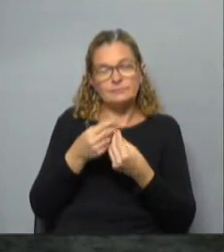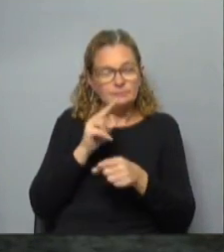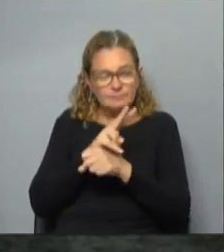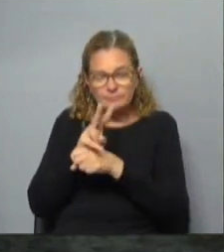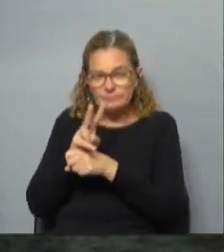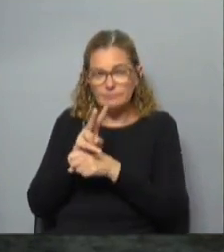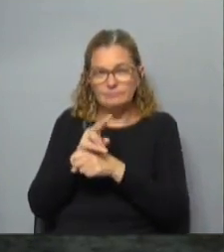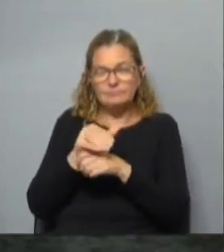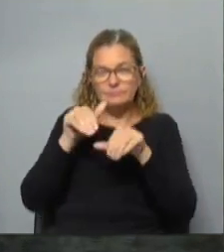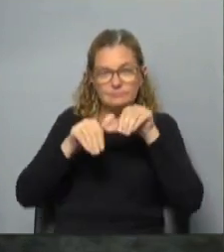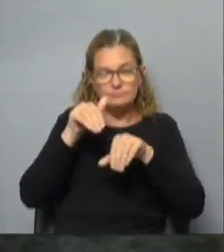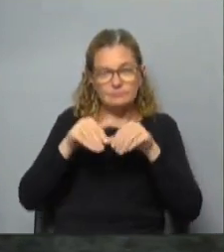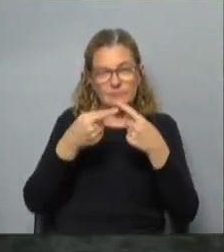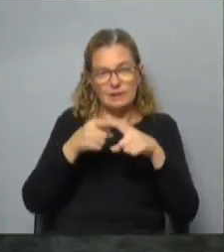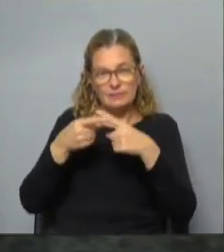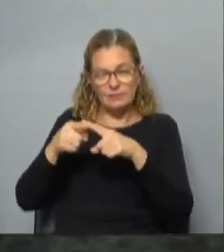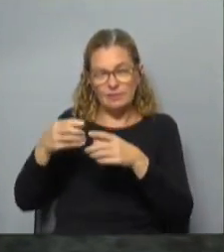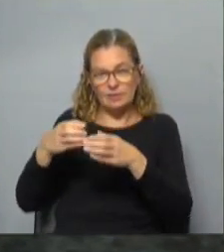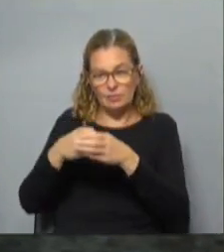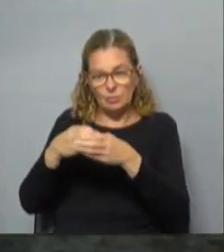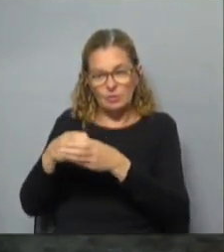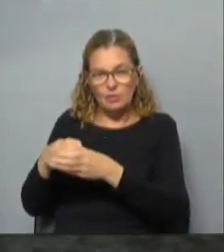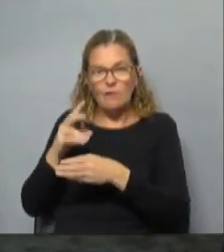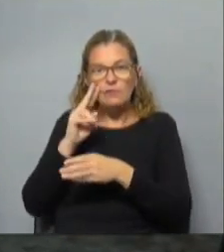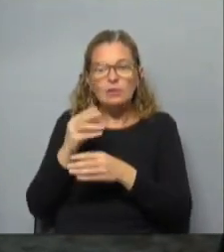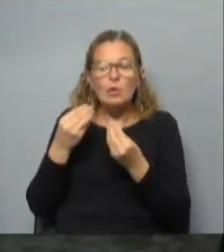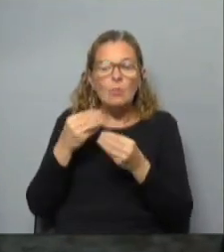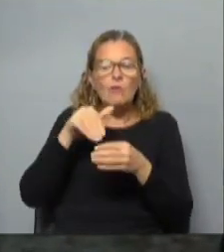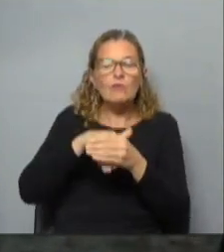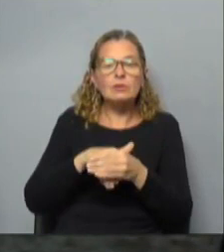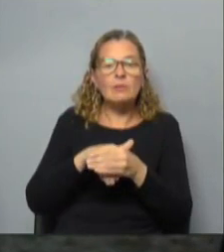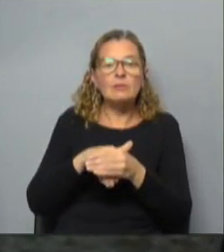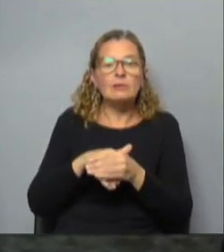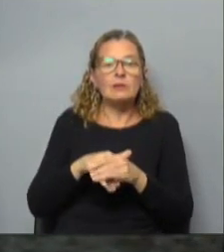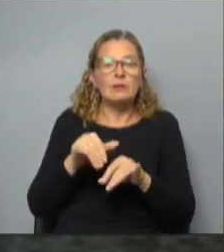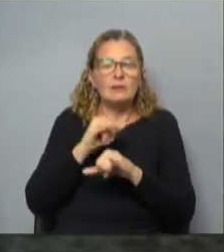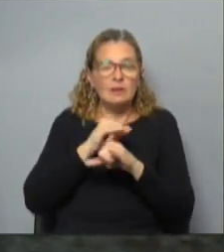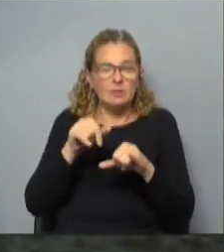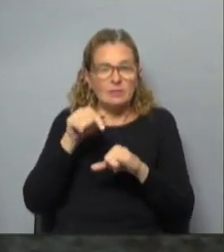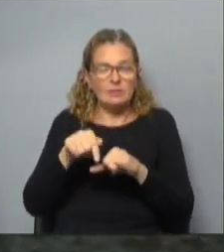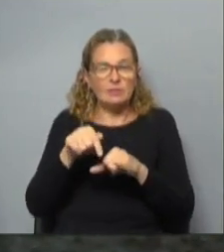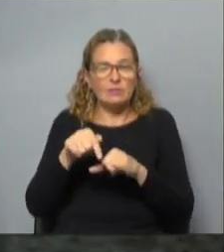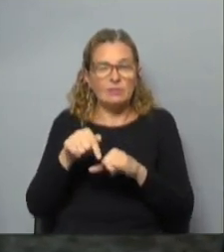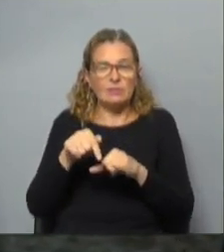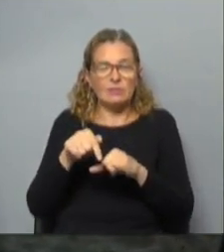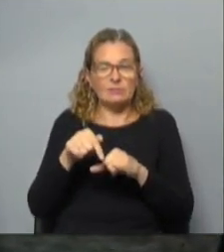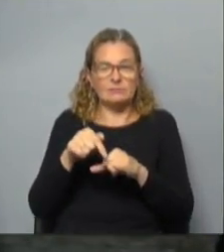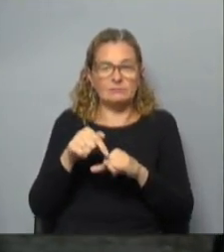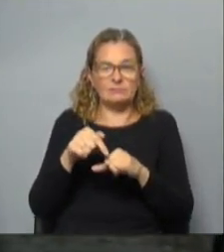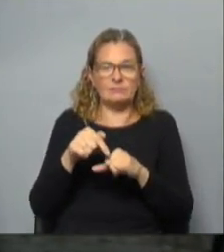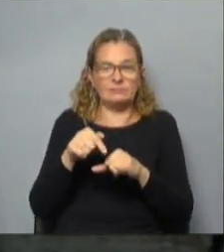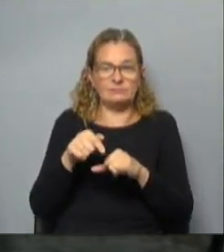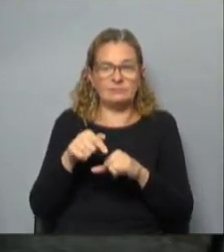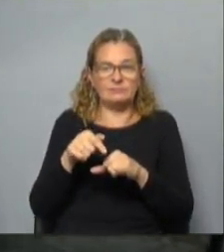de la corte electoral estuvieran en los distintos circuitos bueno corroborando como se venía dando toda la determinación de que esto fuera además en los